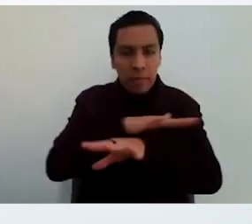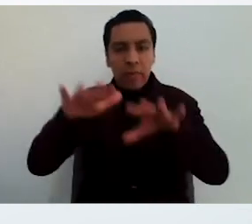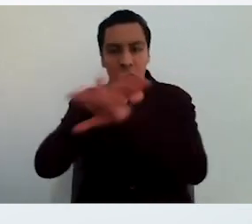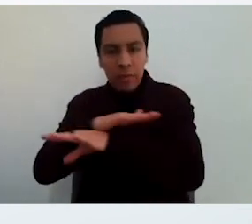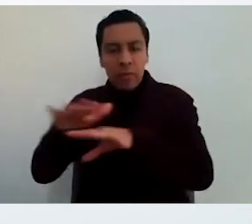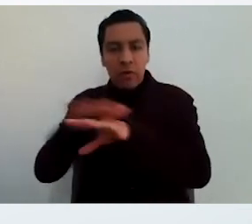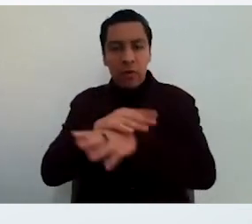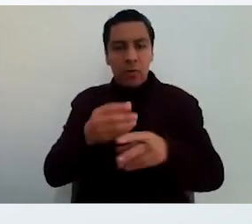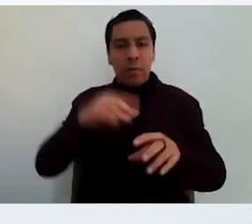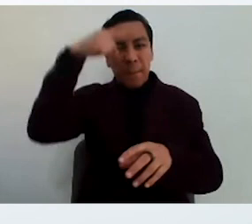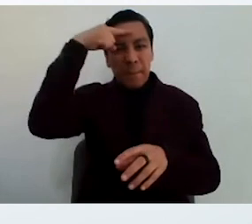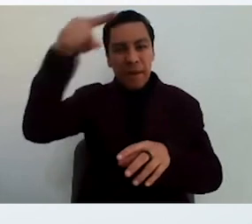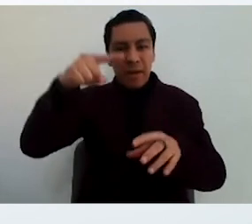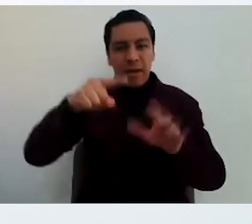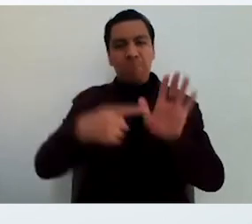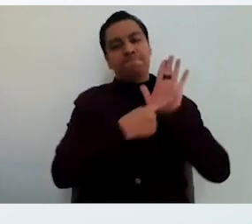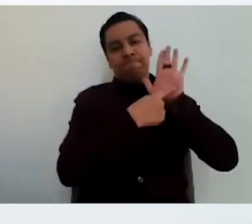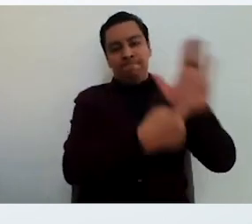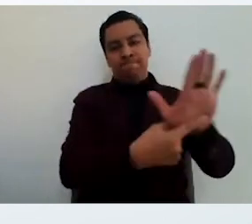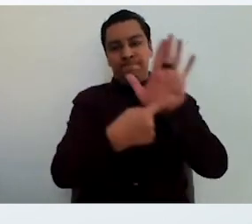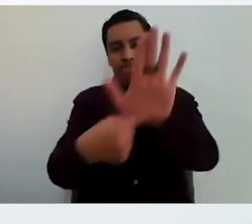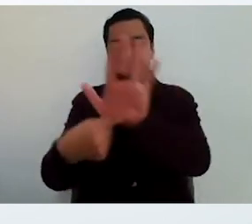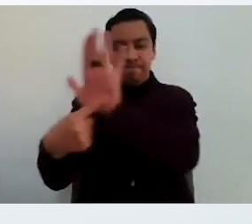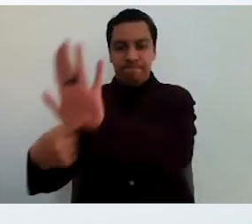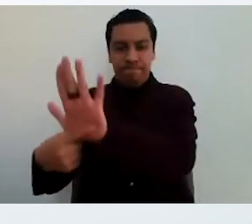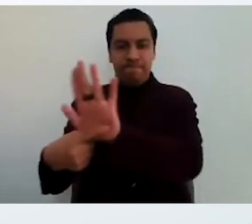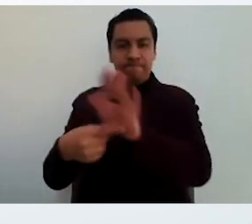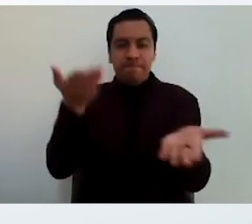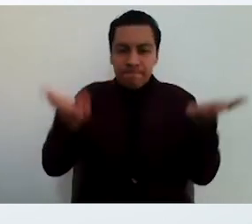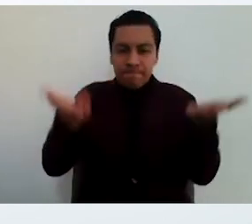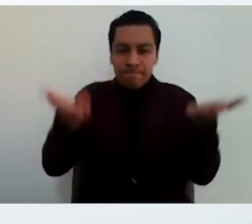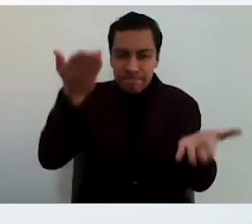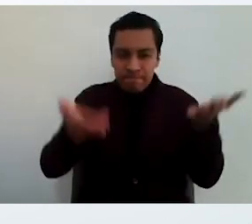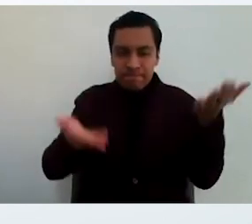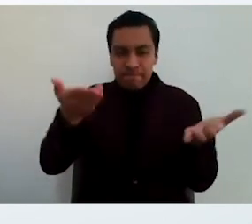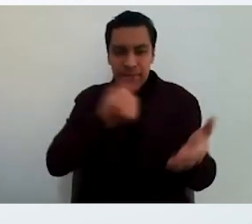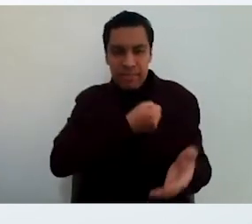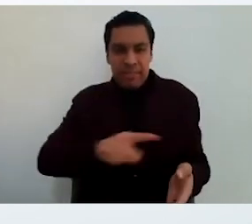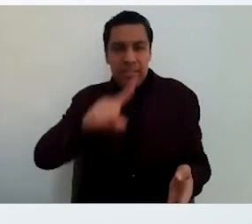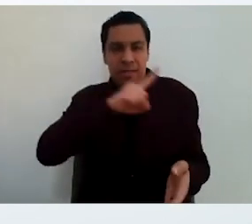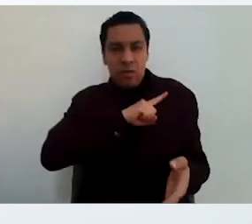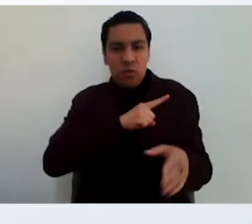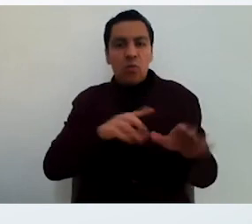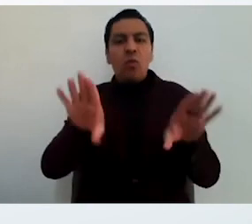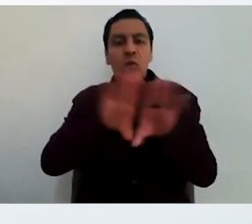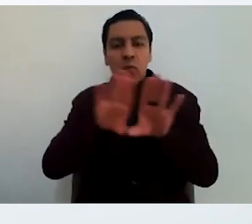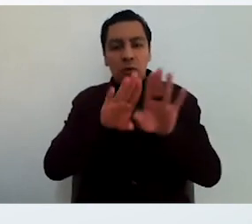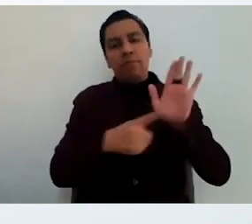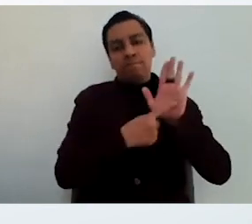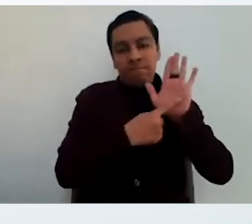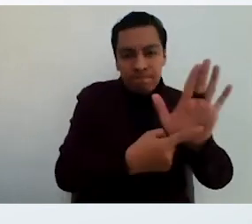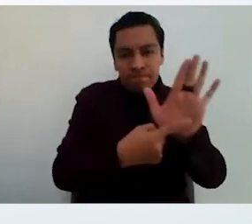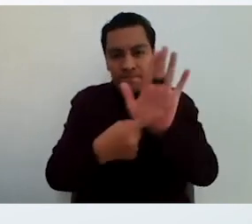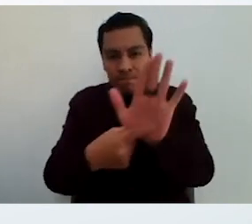y ofrecer a la sociedad un camino mucho más equilibrado del que tenía yo en mente en febrero o